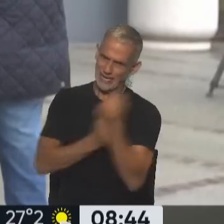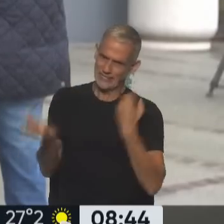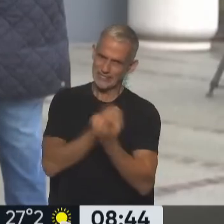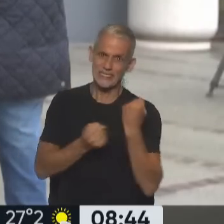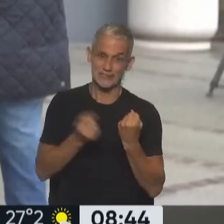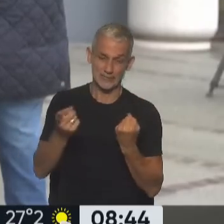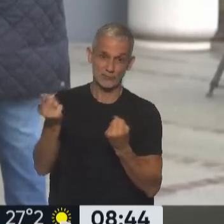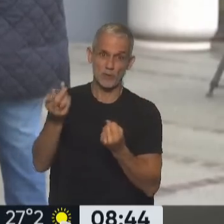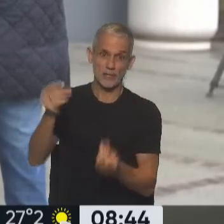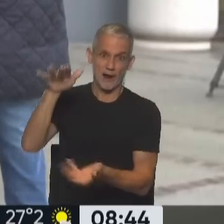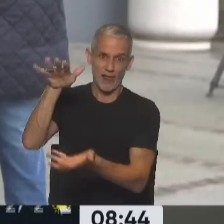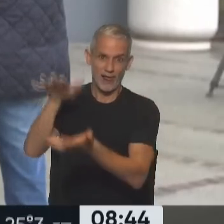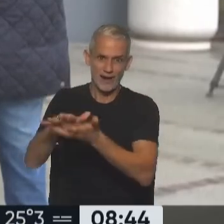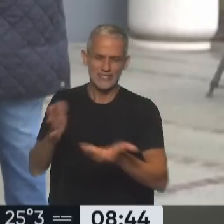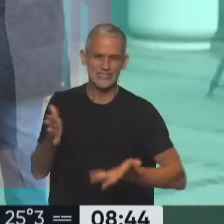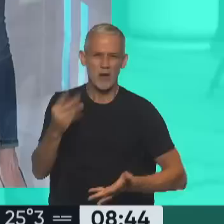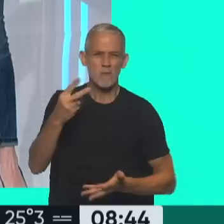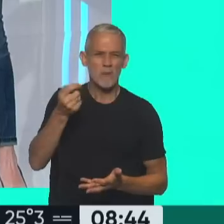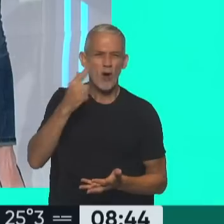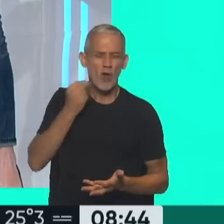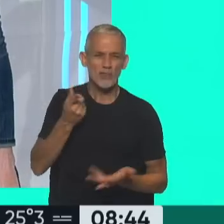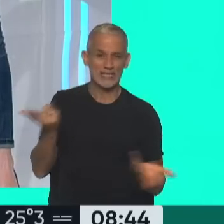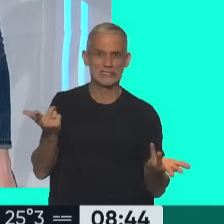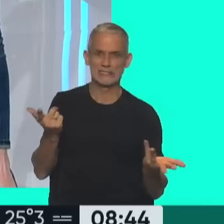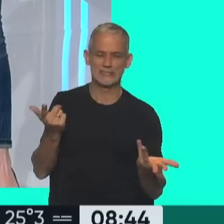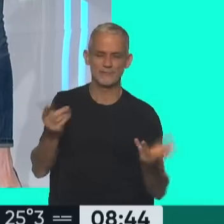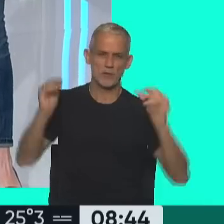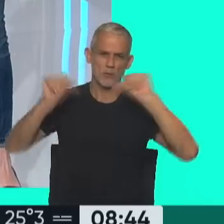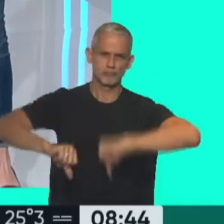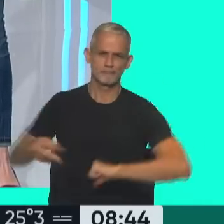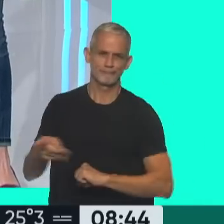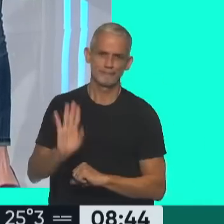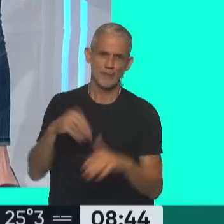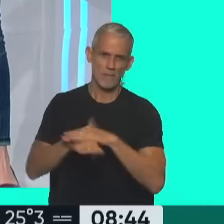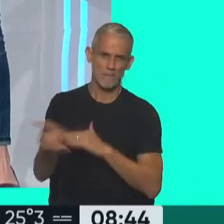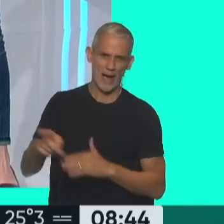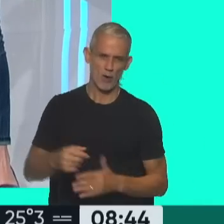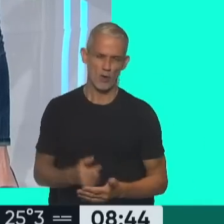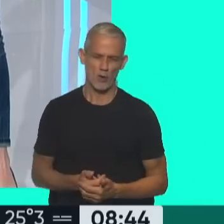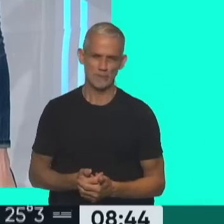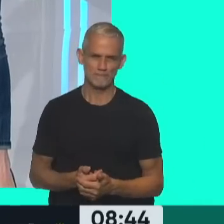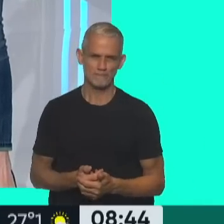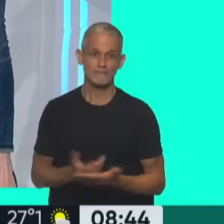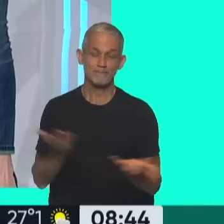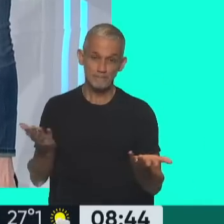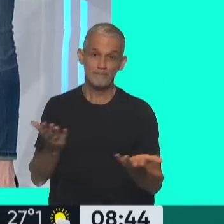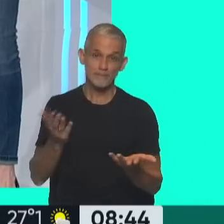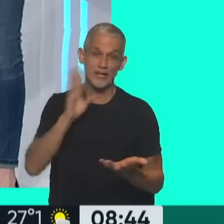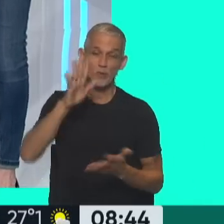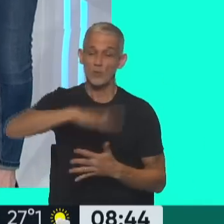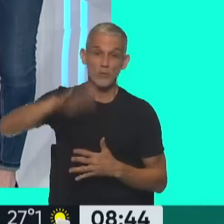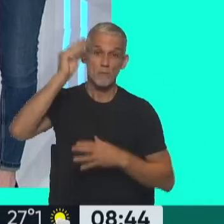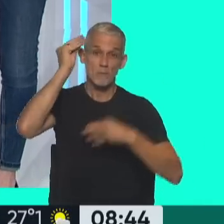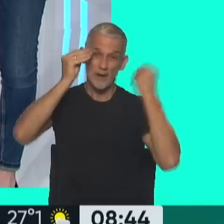fuerte, muy veloz, en tan solo pocos días, y entonces se generó una quiebra realmente muy preocupante para el